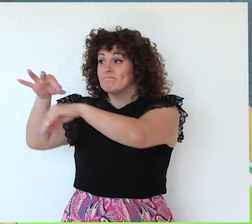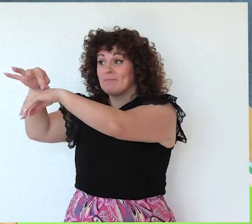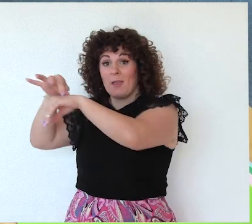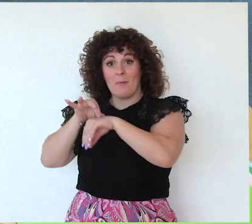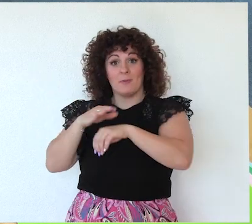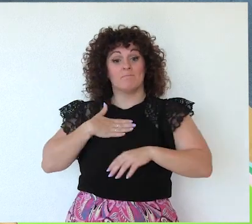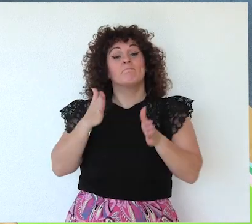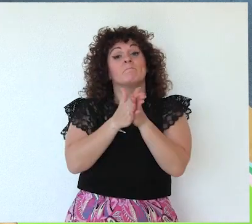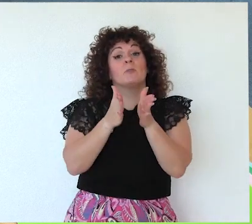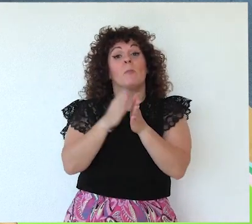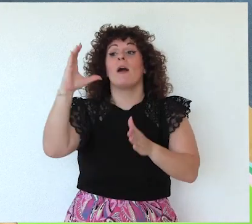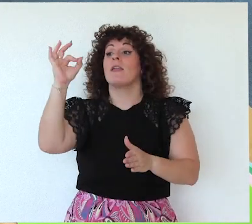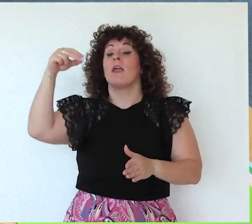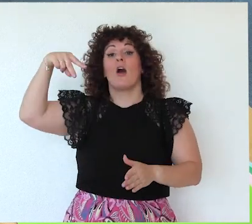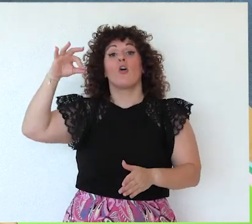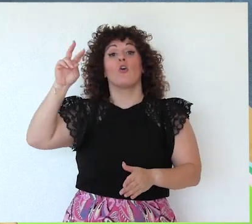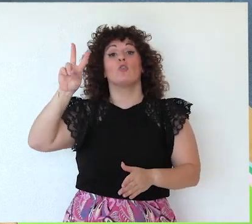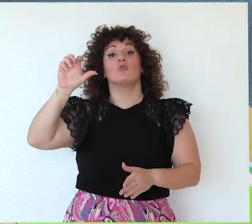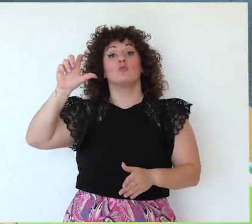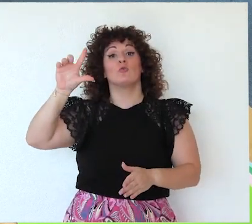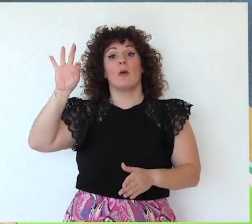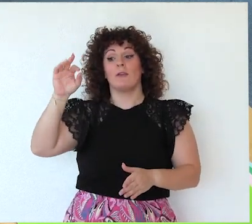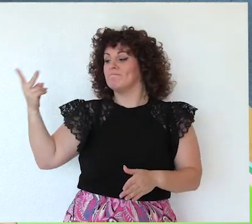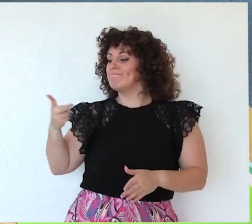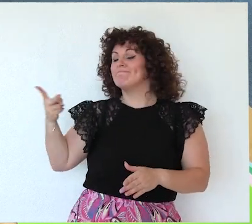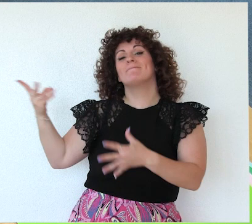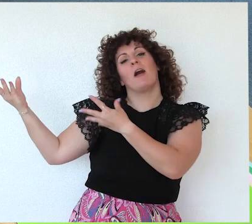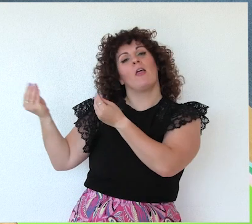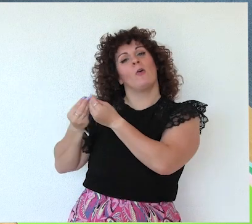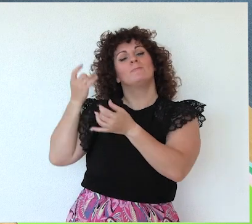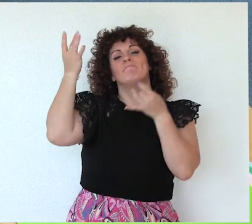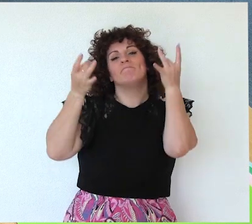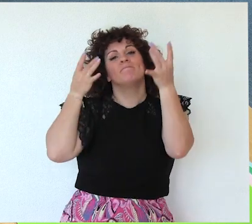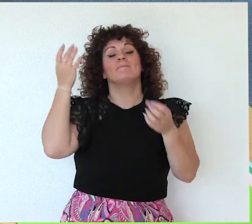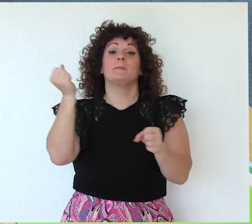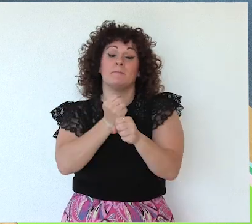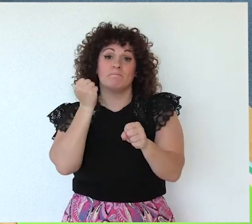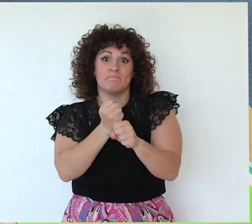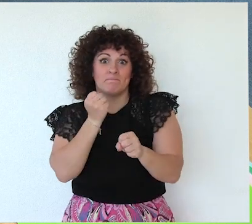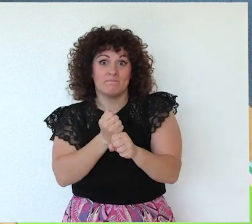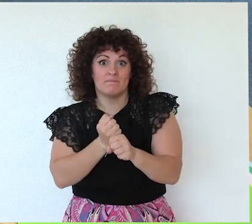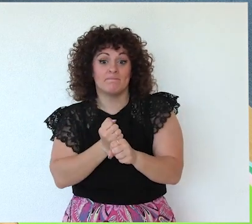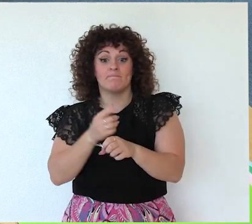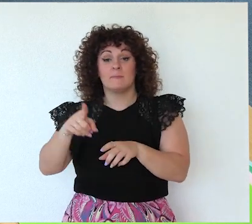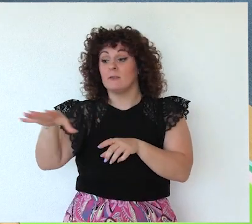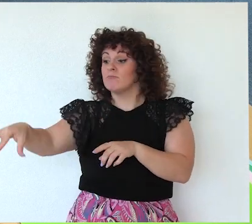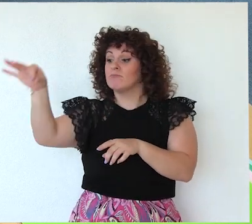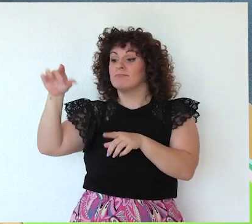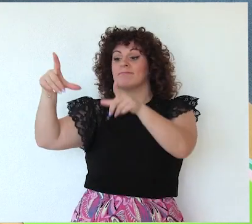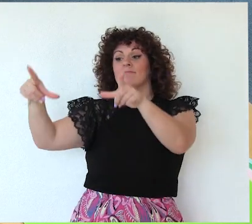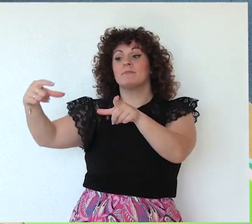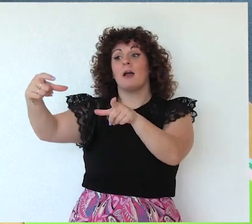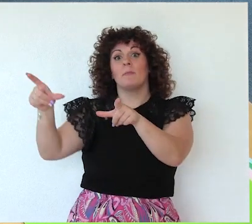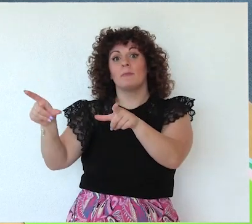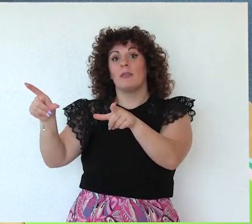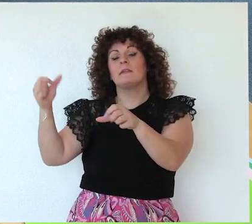invitado a mi compañera Consuelo para que juntas realicemos la actividad. Ella va a comenzar a dibujar sobre una de las piezas.